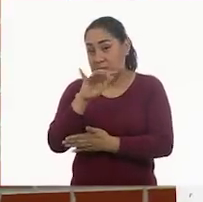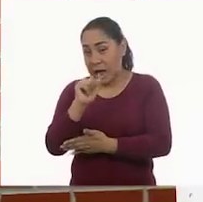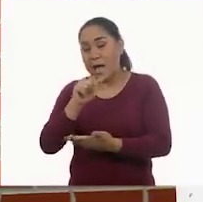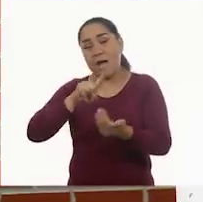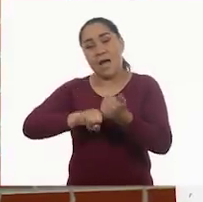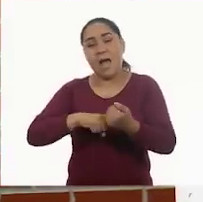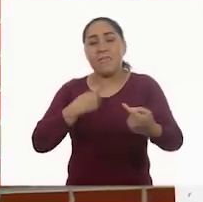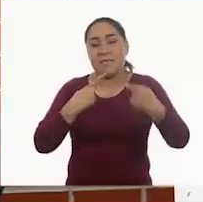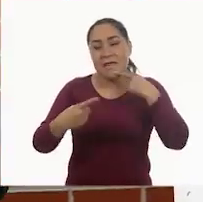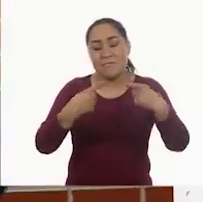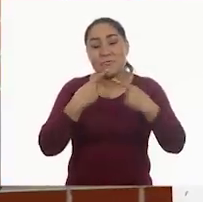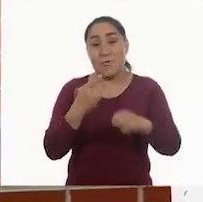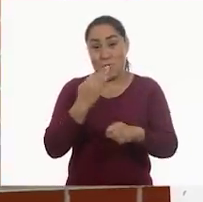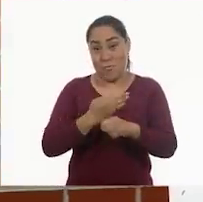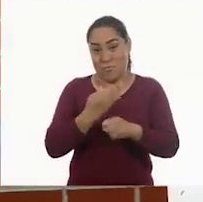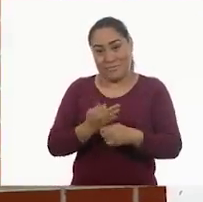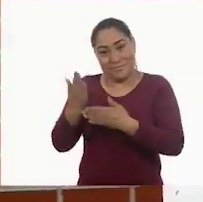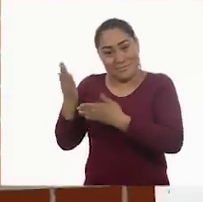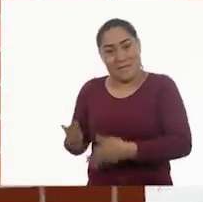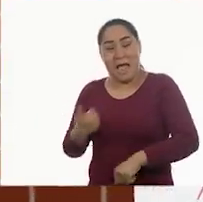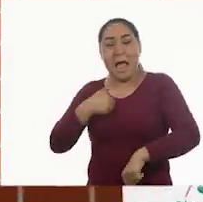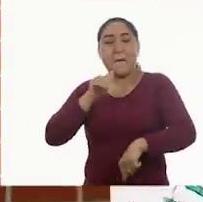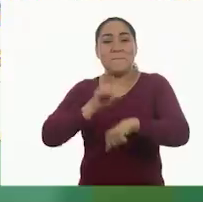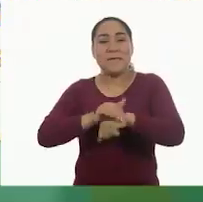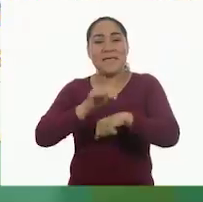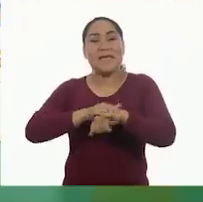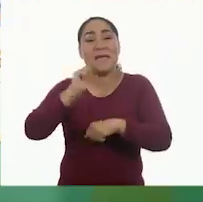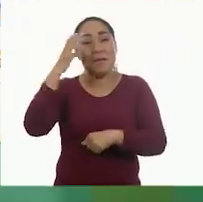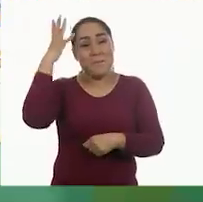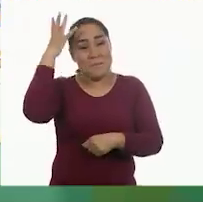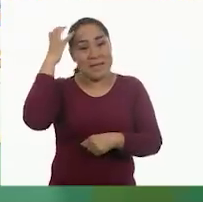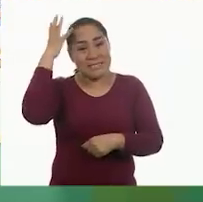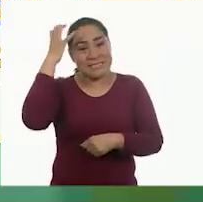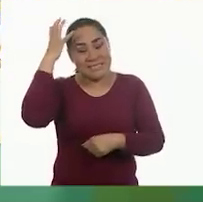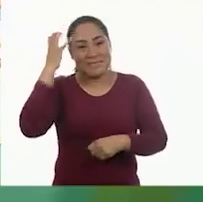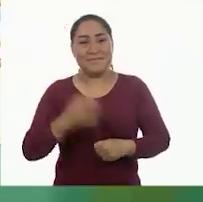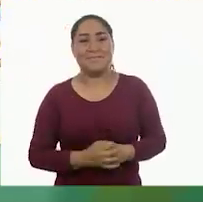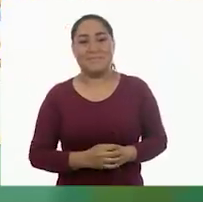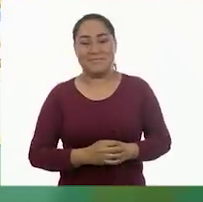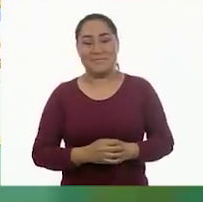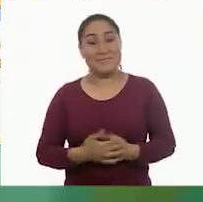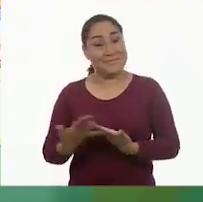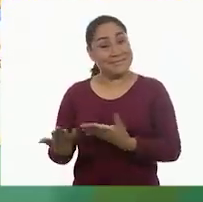Quiero presentarles a mi amigo Panchito. ¡Panchito!